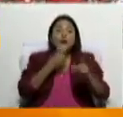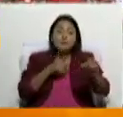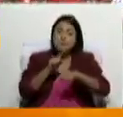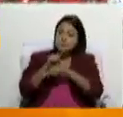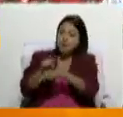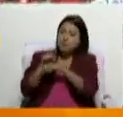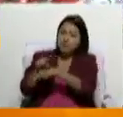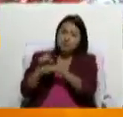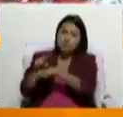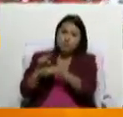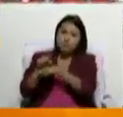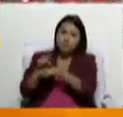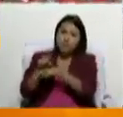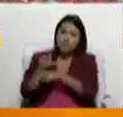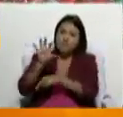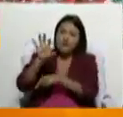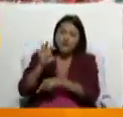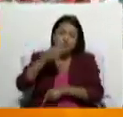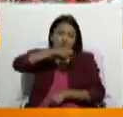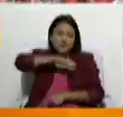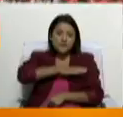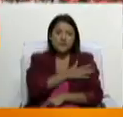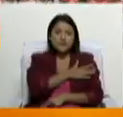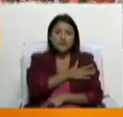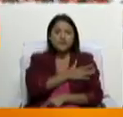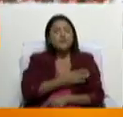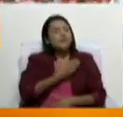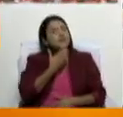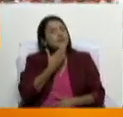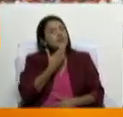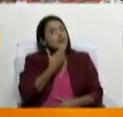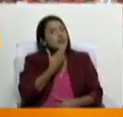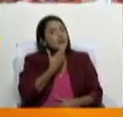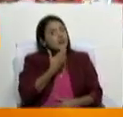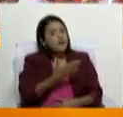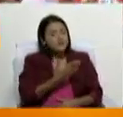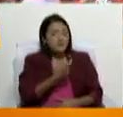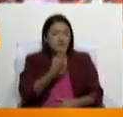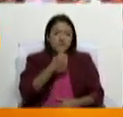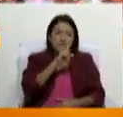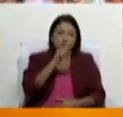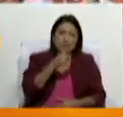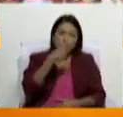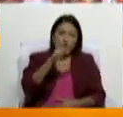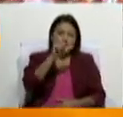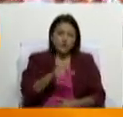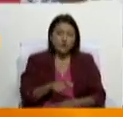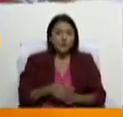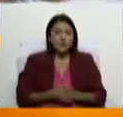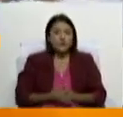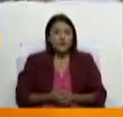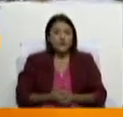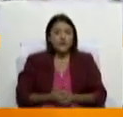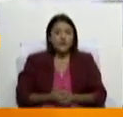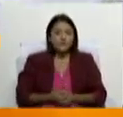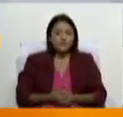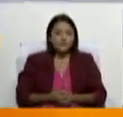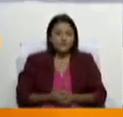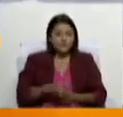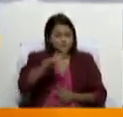matan y socavan a un pueblo como Palestina. Muchísimas gracias. Vamos a seguir intentando conversar con más personas en